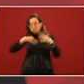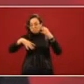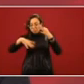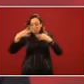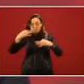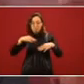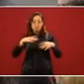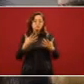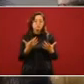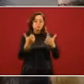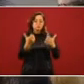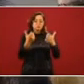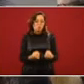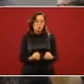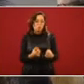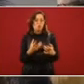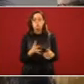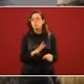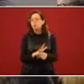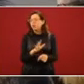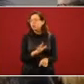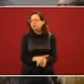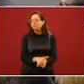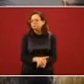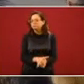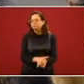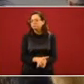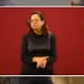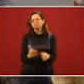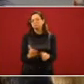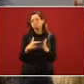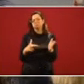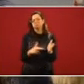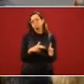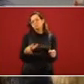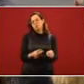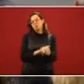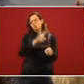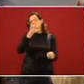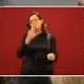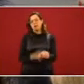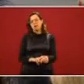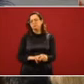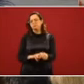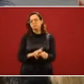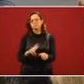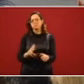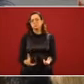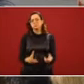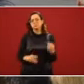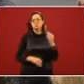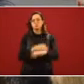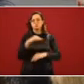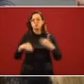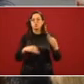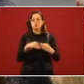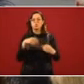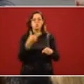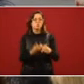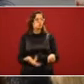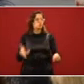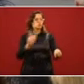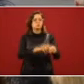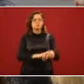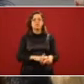seguras. Y básicamente son los protocolos ordinarios que en todos, absolutamente todos los hospitales